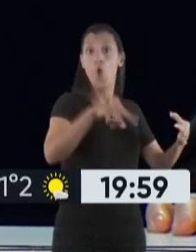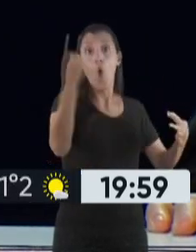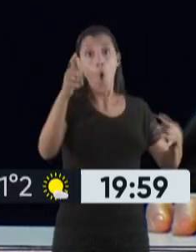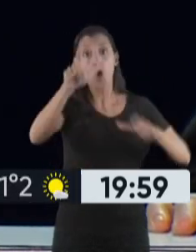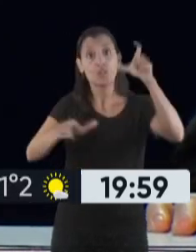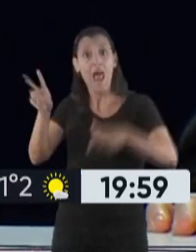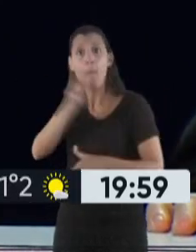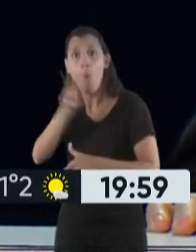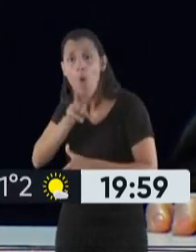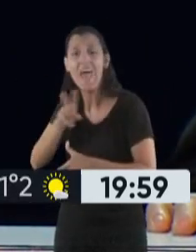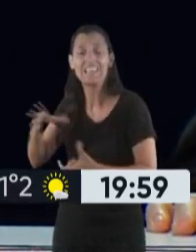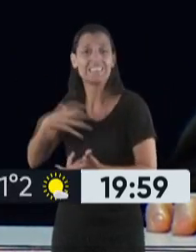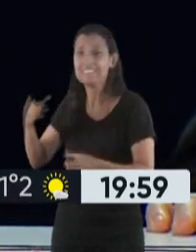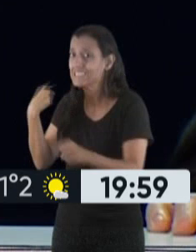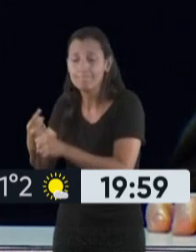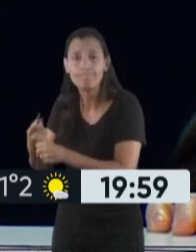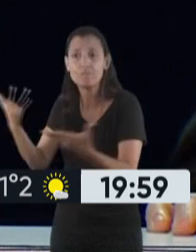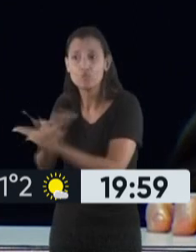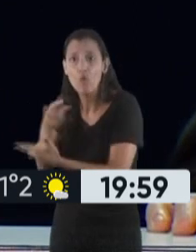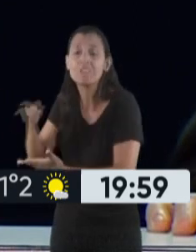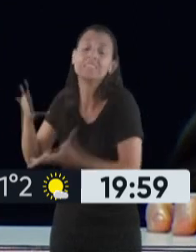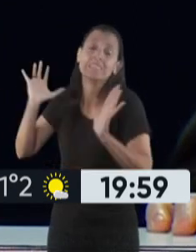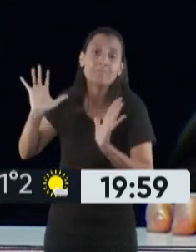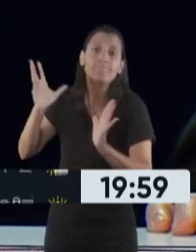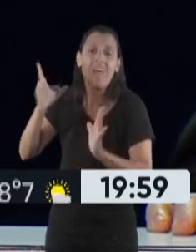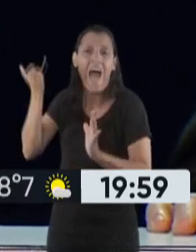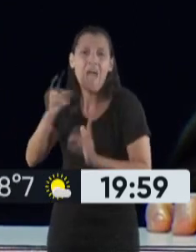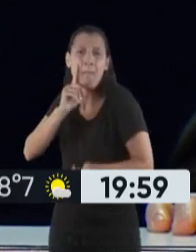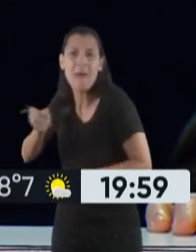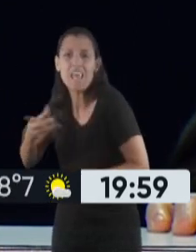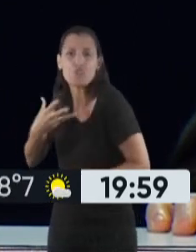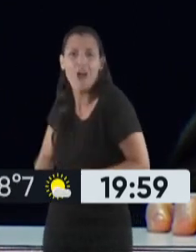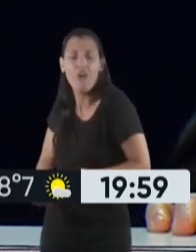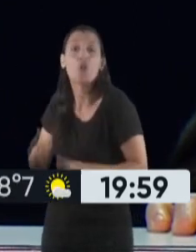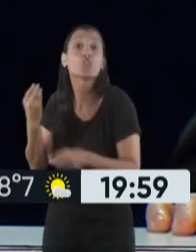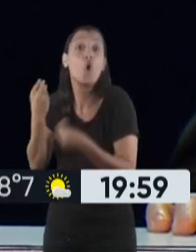las que carecían se sometían a veces a enormes riesgos que